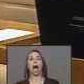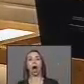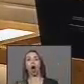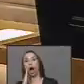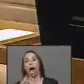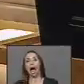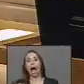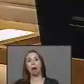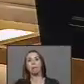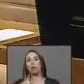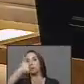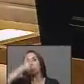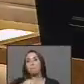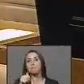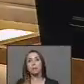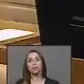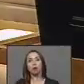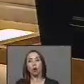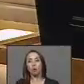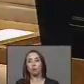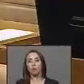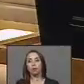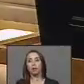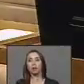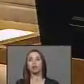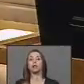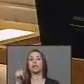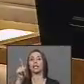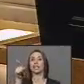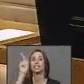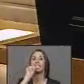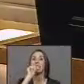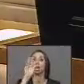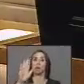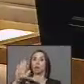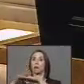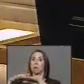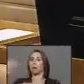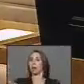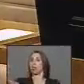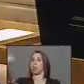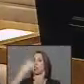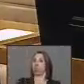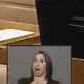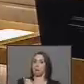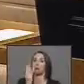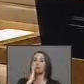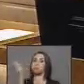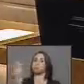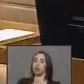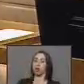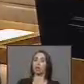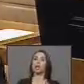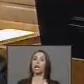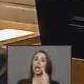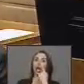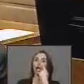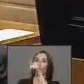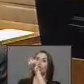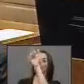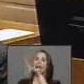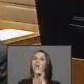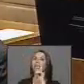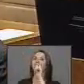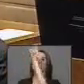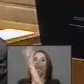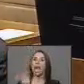el aportado conoce a su aportante, lo acepta. Entonces, lo que tenemos hoy